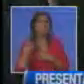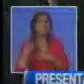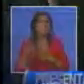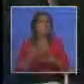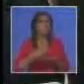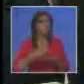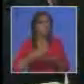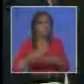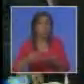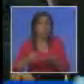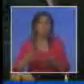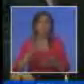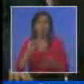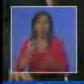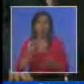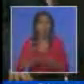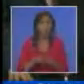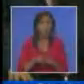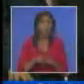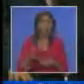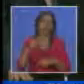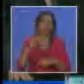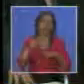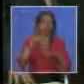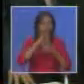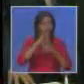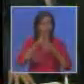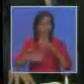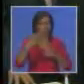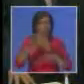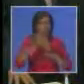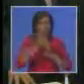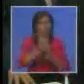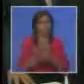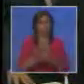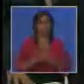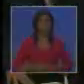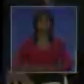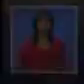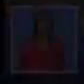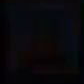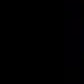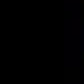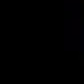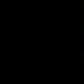Ochoa, Marielena Aguirre o Wilman Sánchez. En Quito, Fausto Yepes, 24 horas.